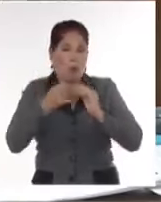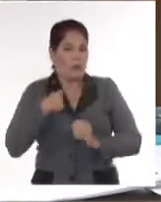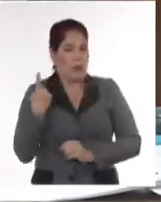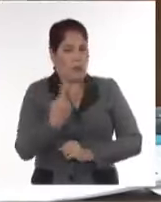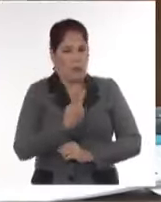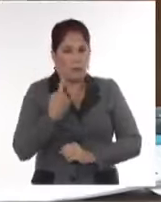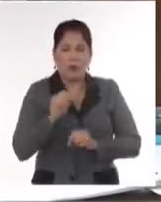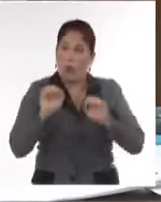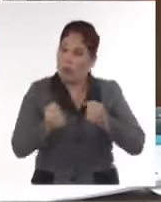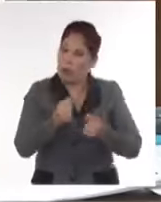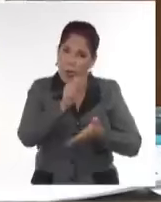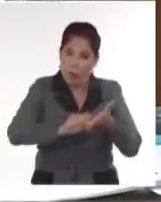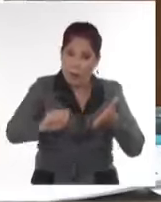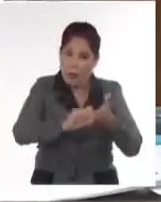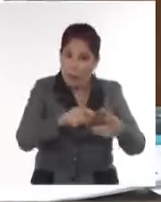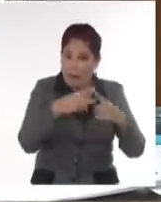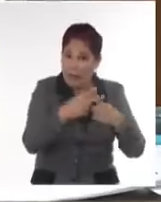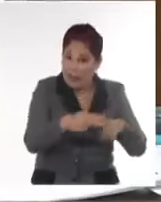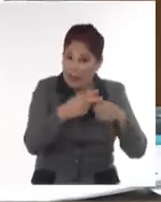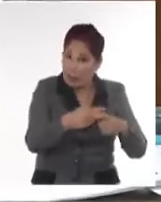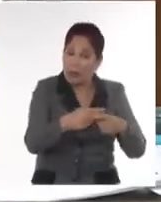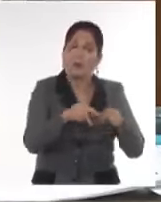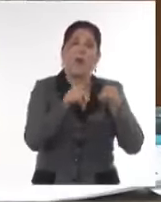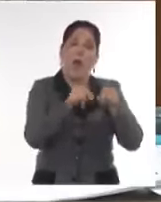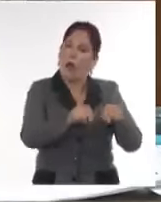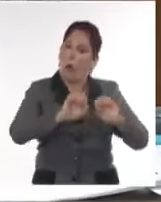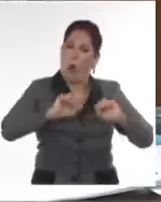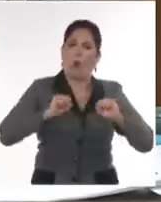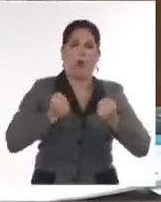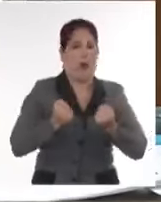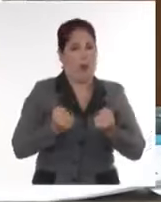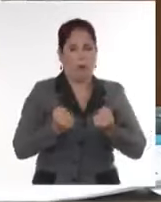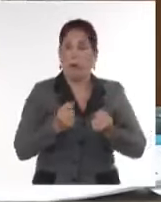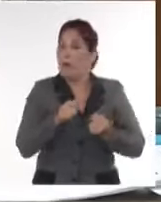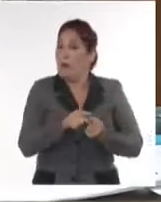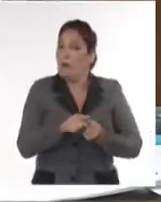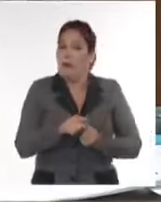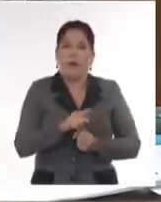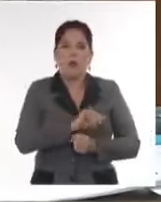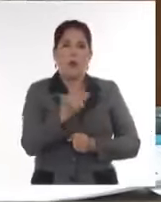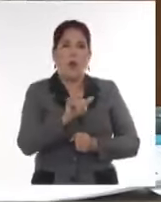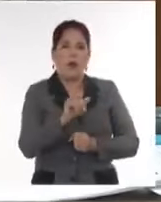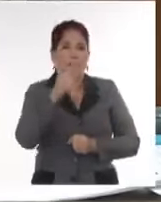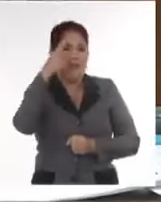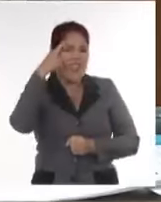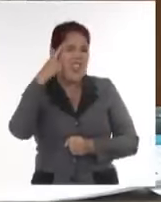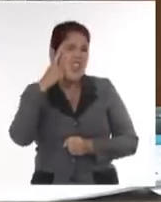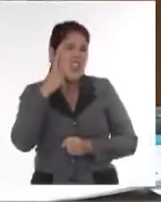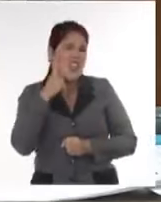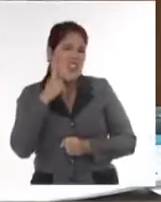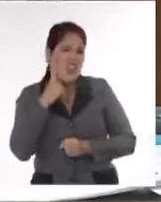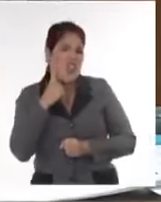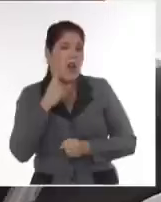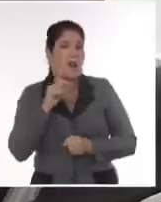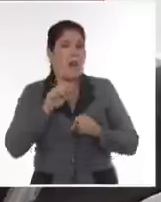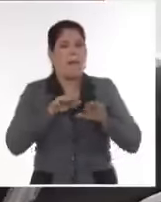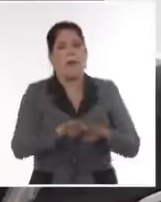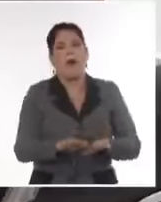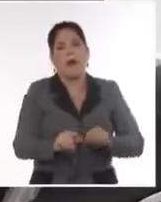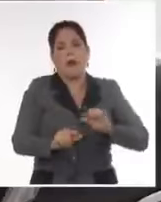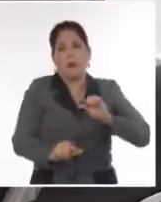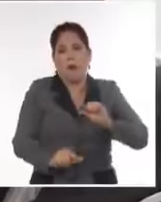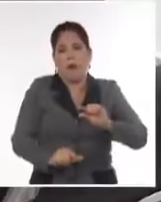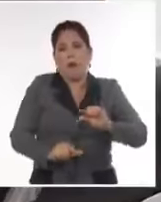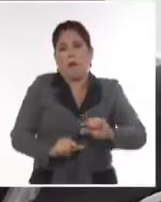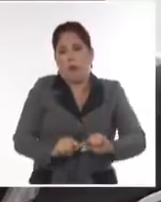damos mantenimiento, es caminar hacia el sacrificio. La estamos sacrificando a una destrucción total.